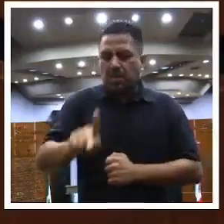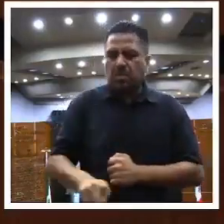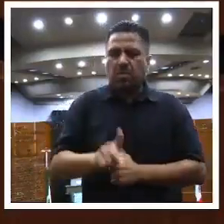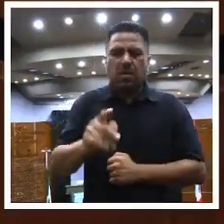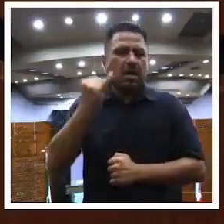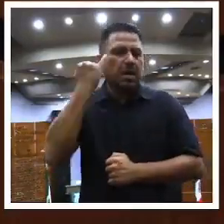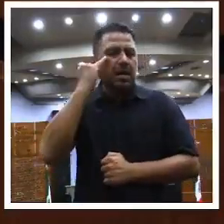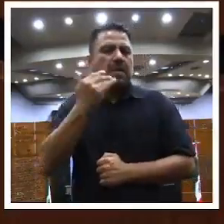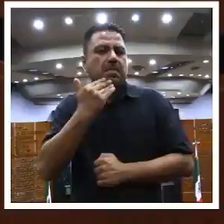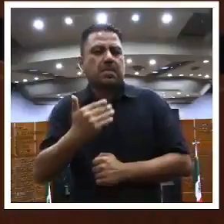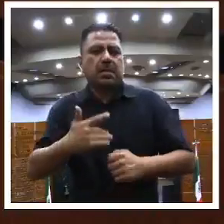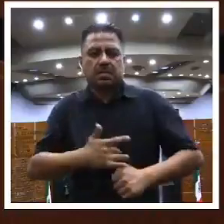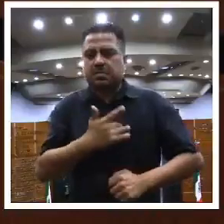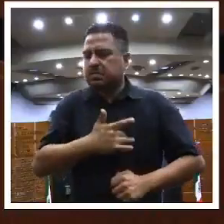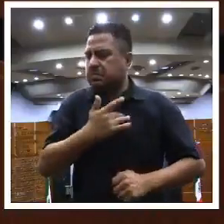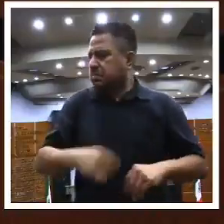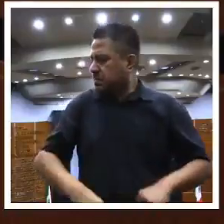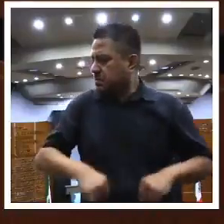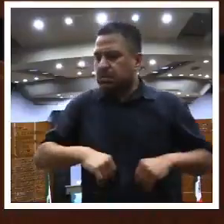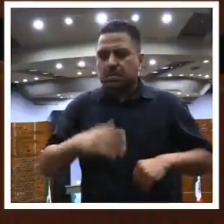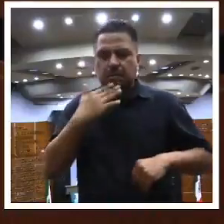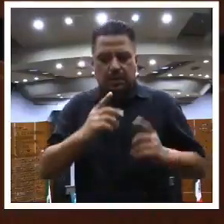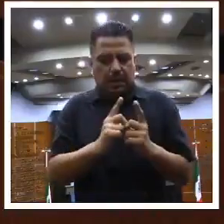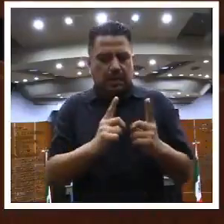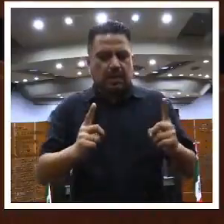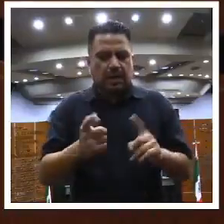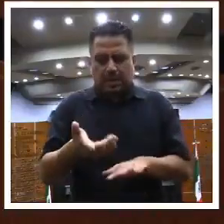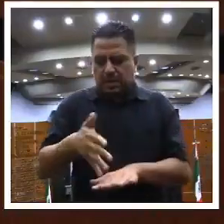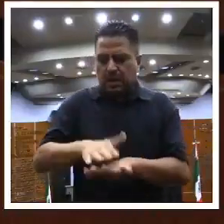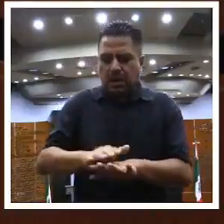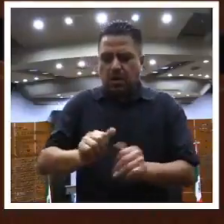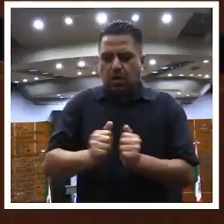indígenas gocen de bienestar y desarrollo integral como pueblos.